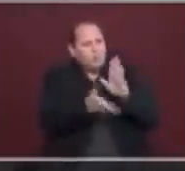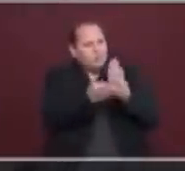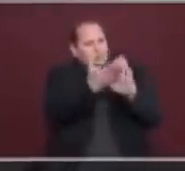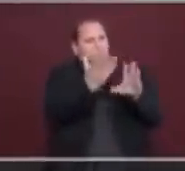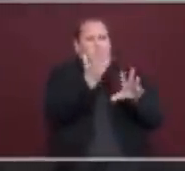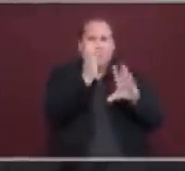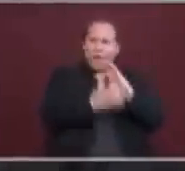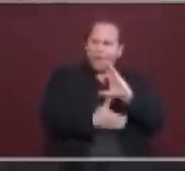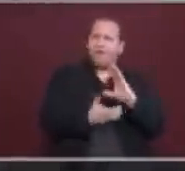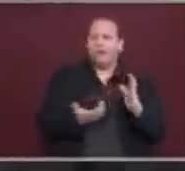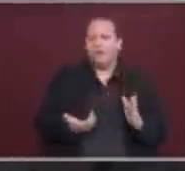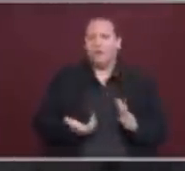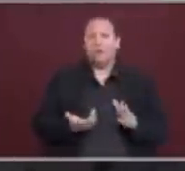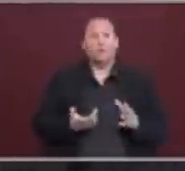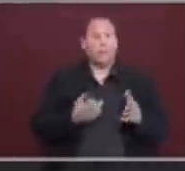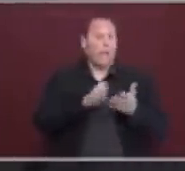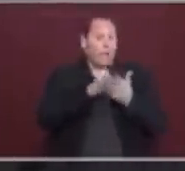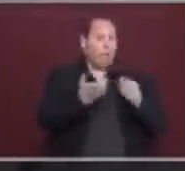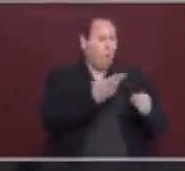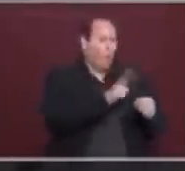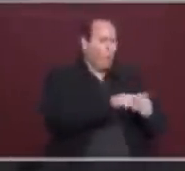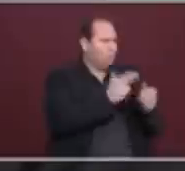nada más hospitales